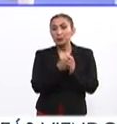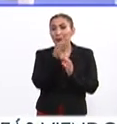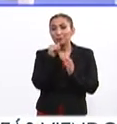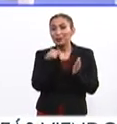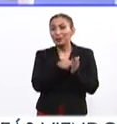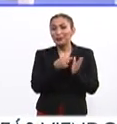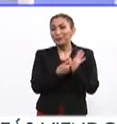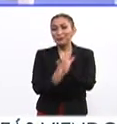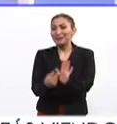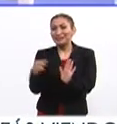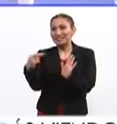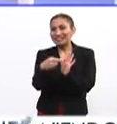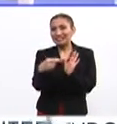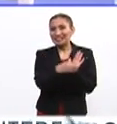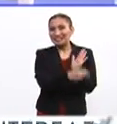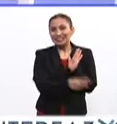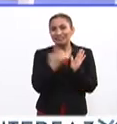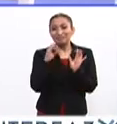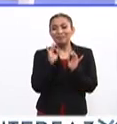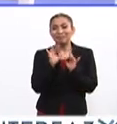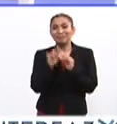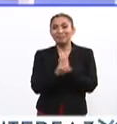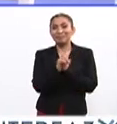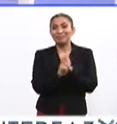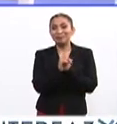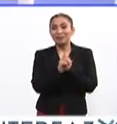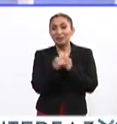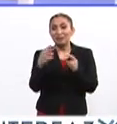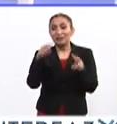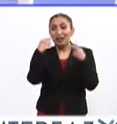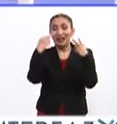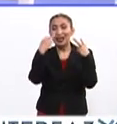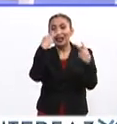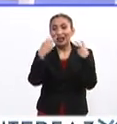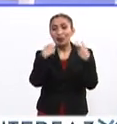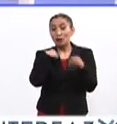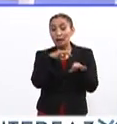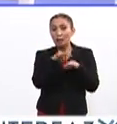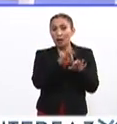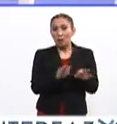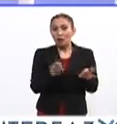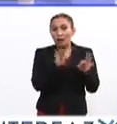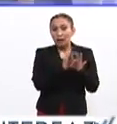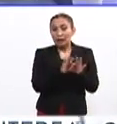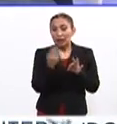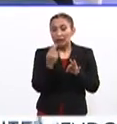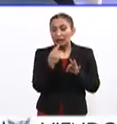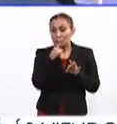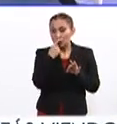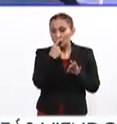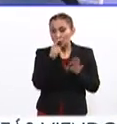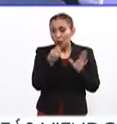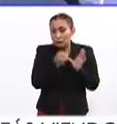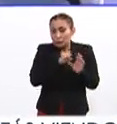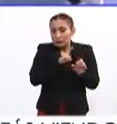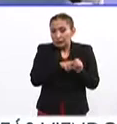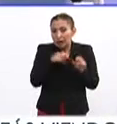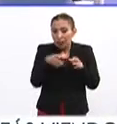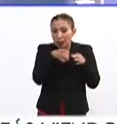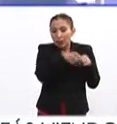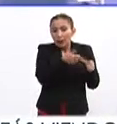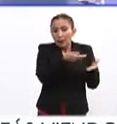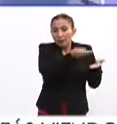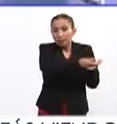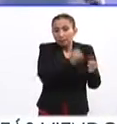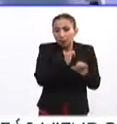Entonces sería generarnos, o sea, sería vulnerarnos después de este trabajo tan importante. Sí, requiere un trabajo muy especializado. Exactamente,